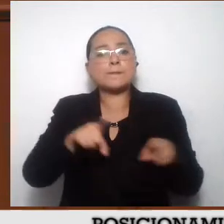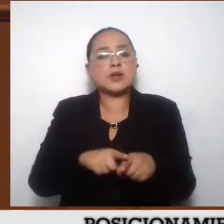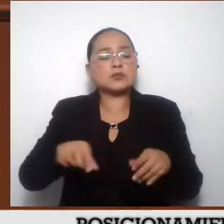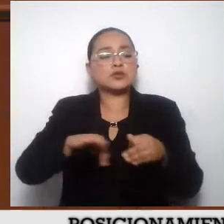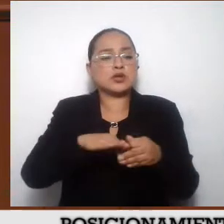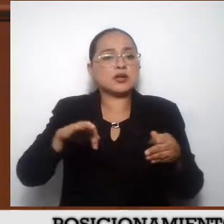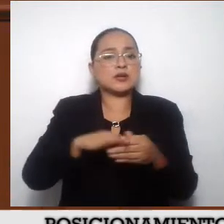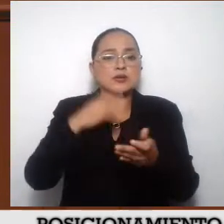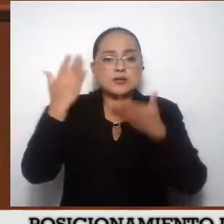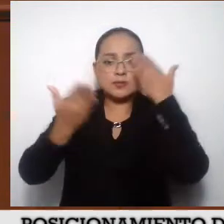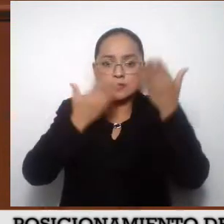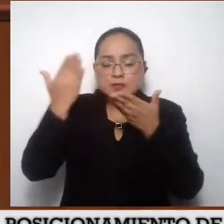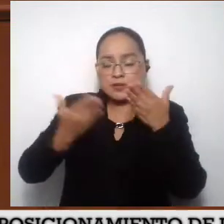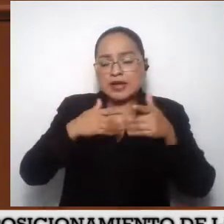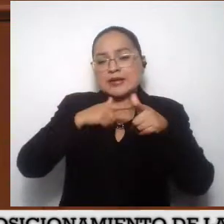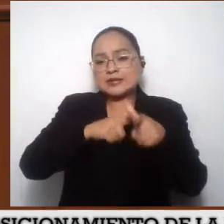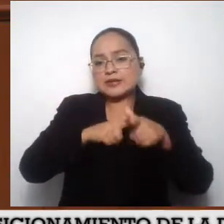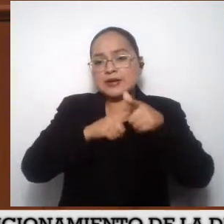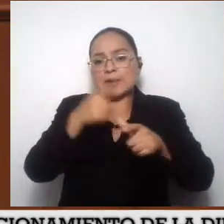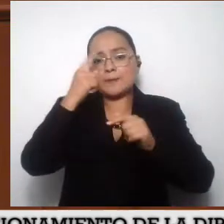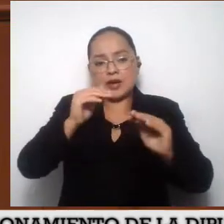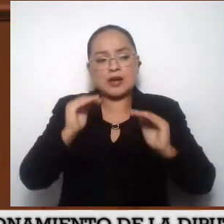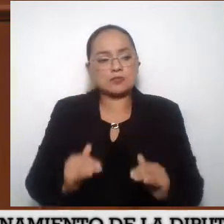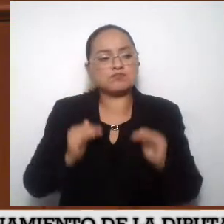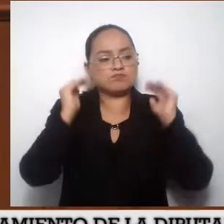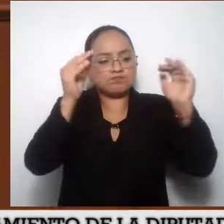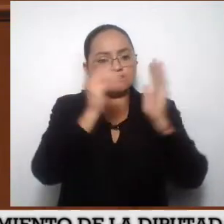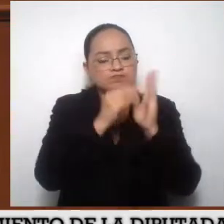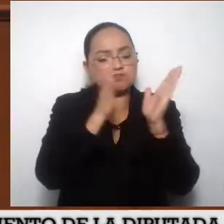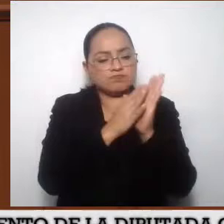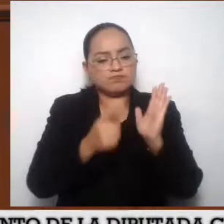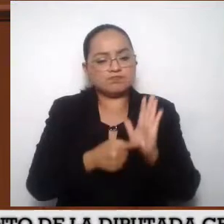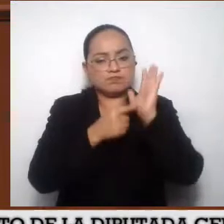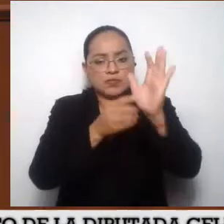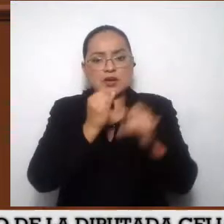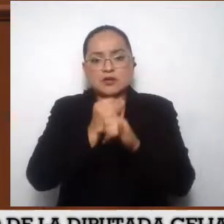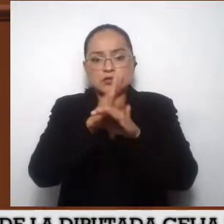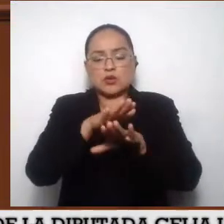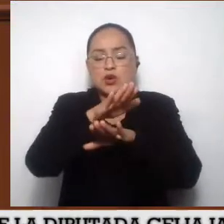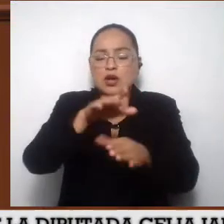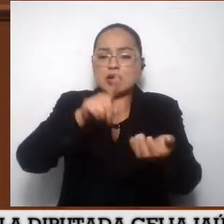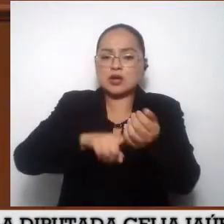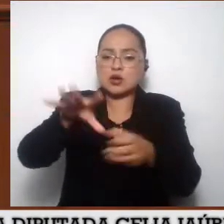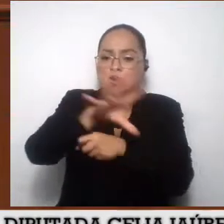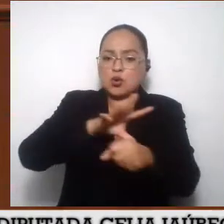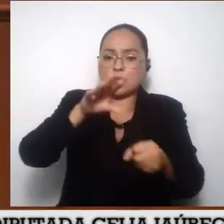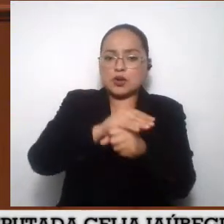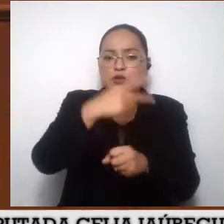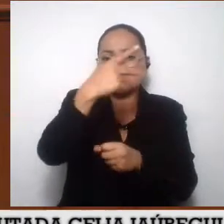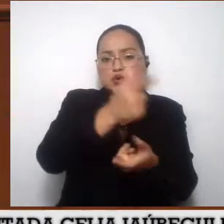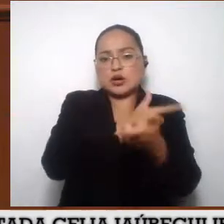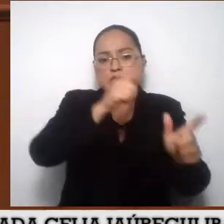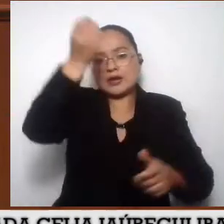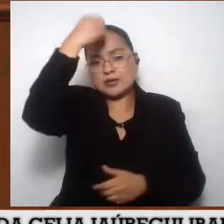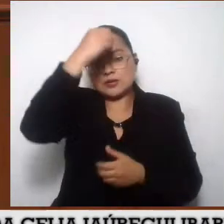con altos estándares profesionales el ejercicio pleno de la libertad de